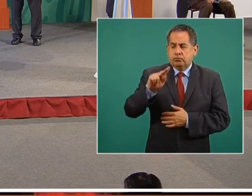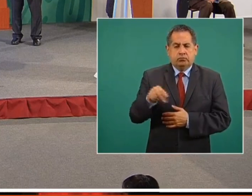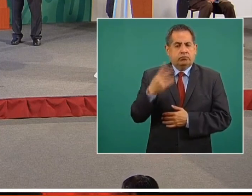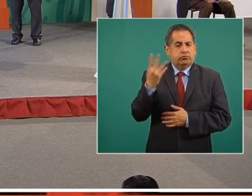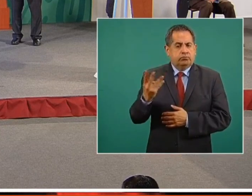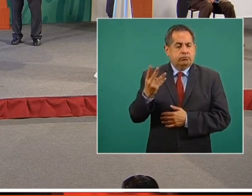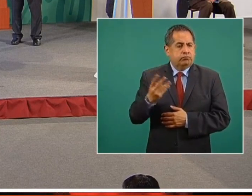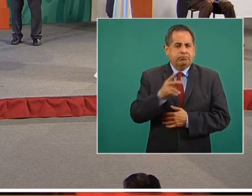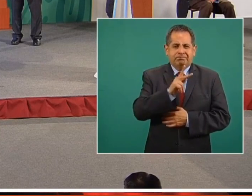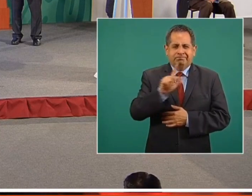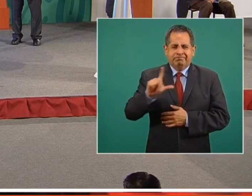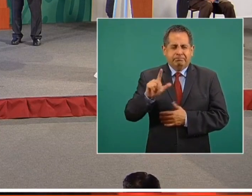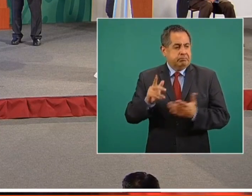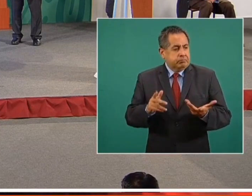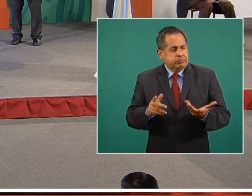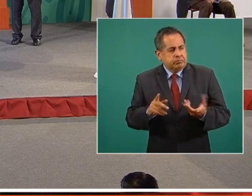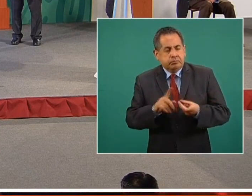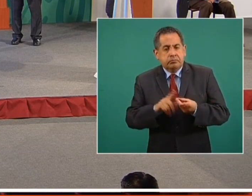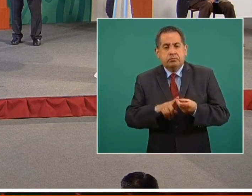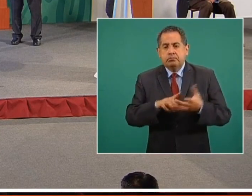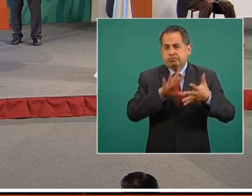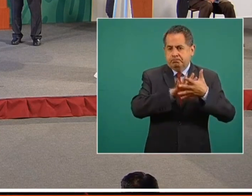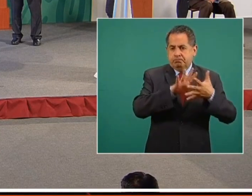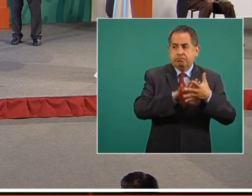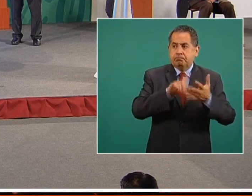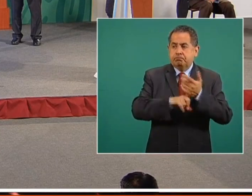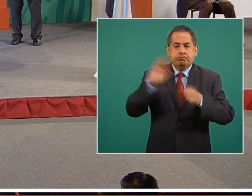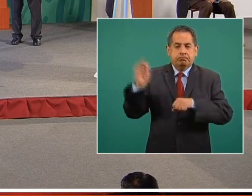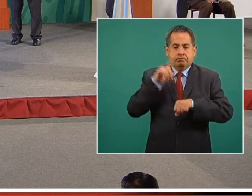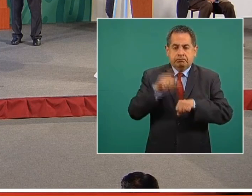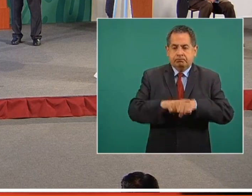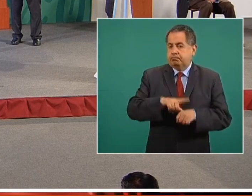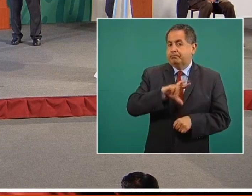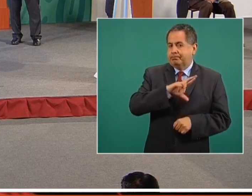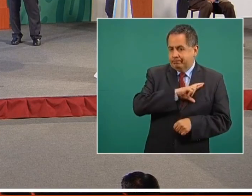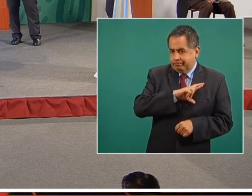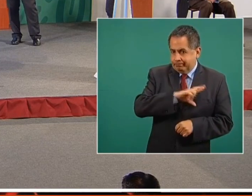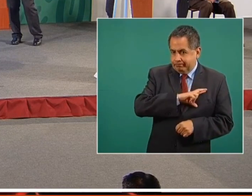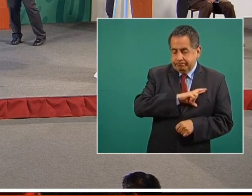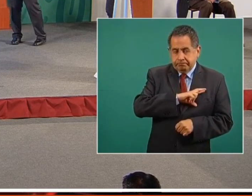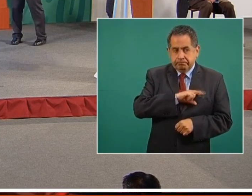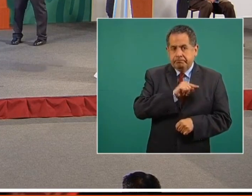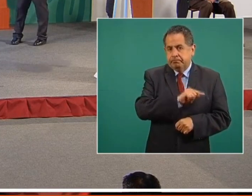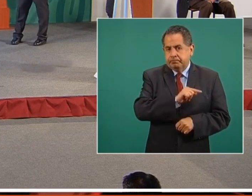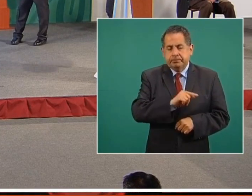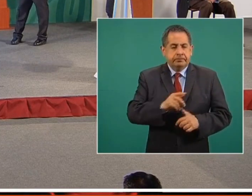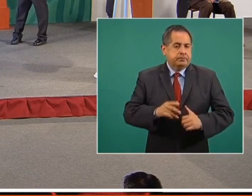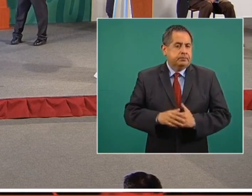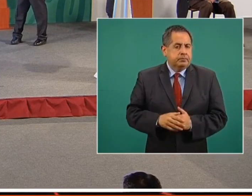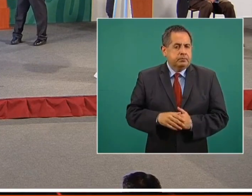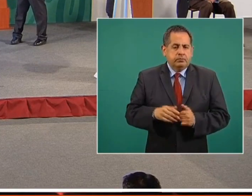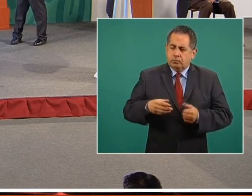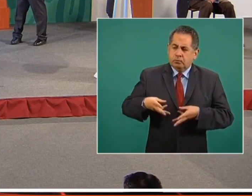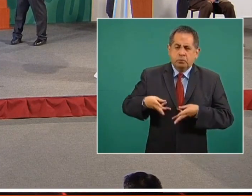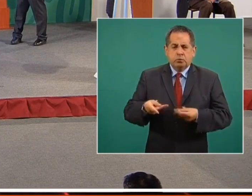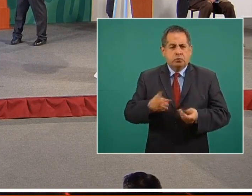12,284 PPLs en prisiones federales privadas, y el gasto